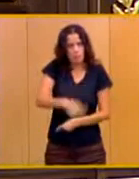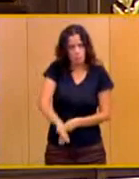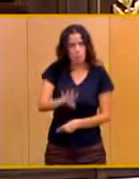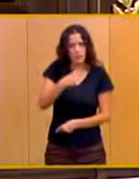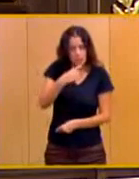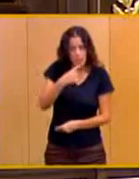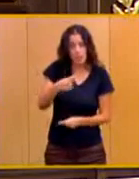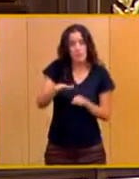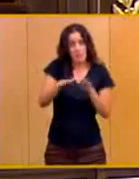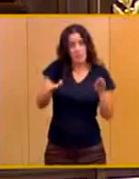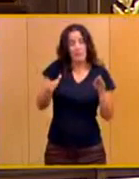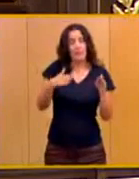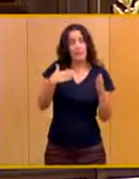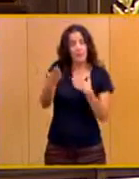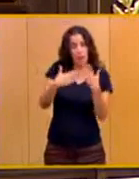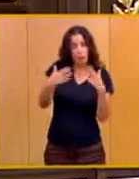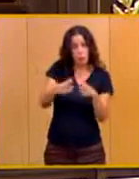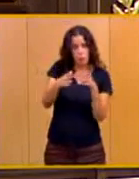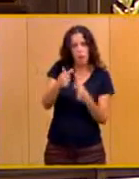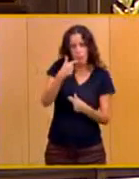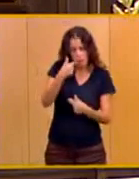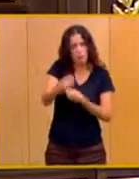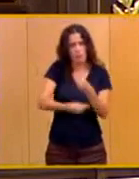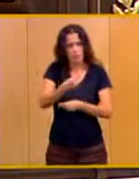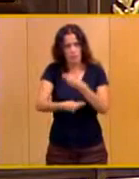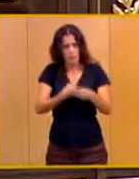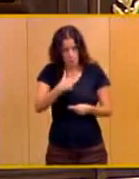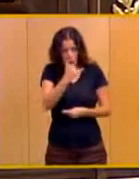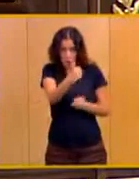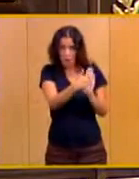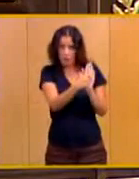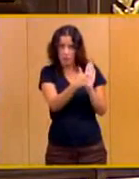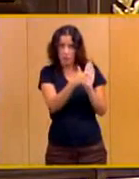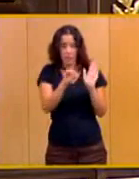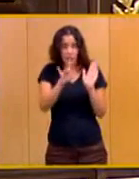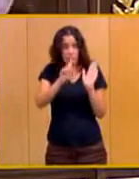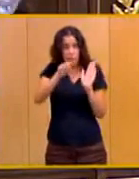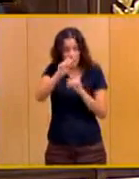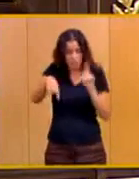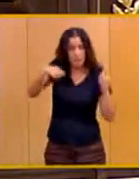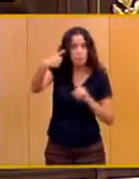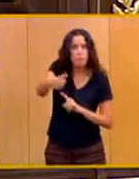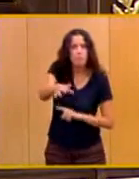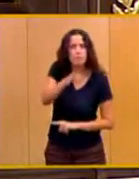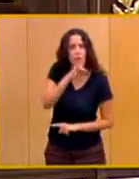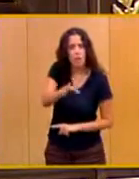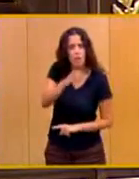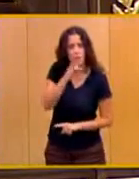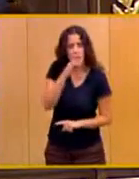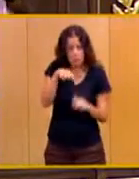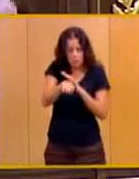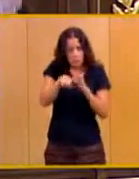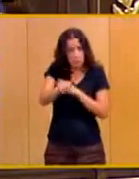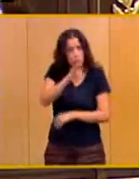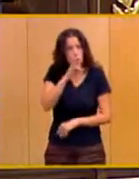Lo tengo aquí, el diario de sesiones. Señor presidente, la ley, 14 meses después, todavía no se ha empezado a tramitar en esta Cámara.